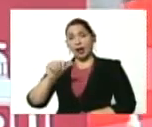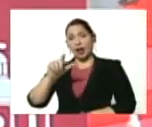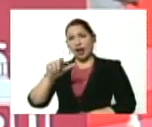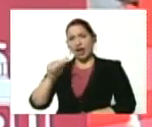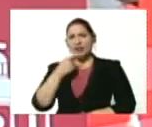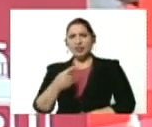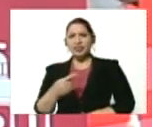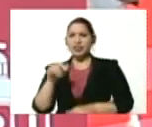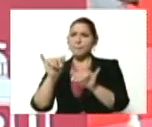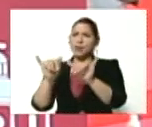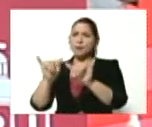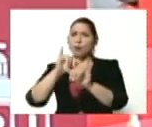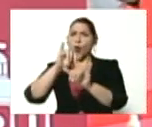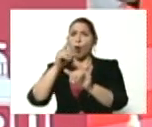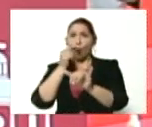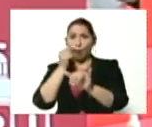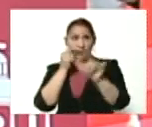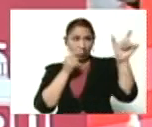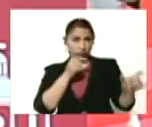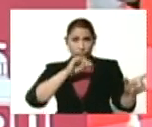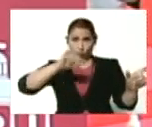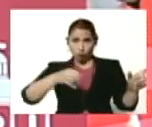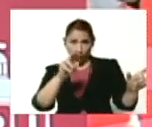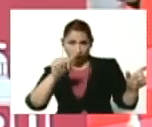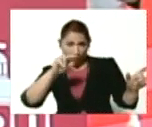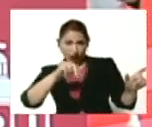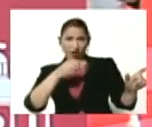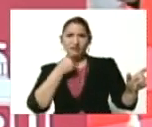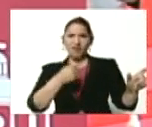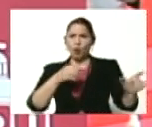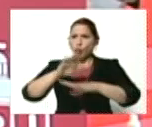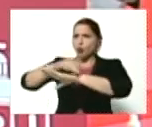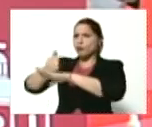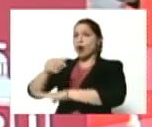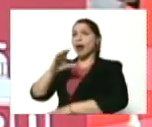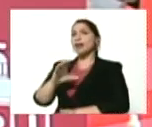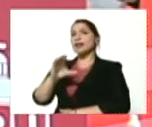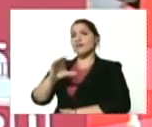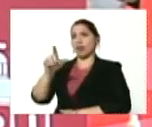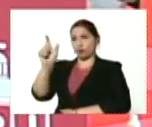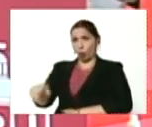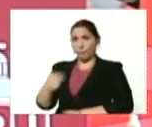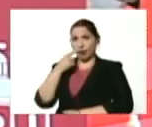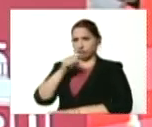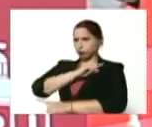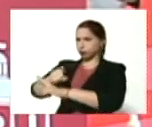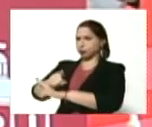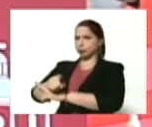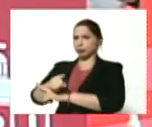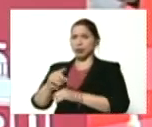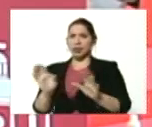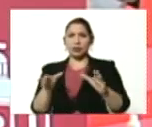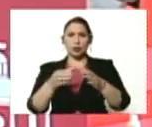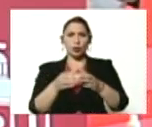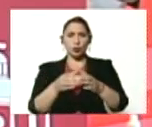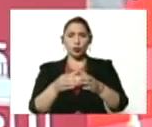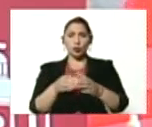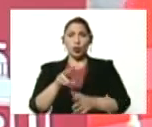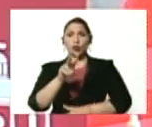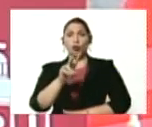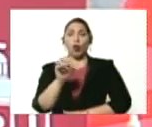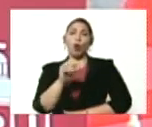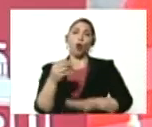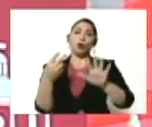que dice Gutiérrez Aranguren, que le señaló directamente Cliver Alcalá, es que se reunieron entre 2 y 7